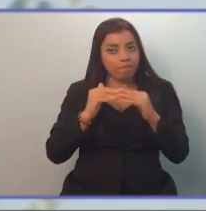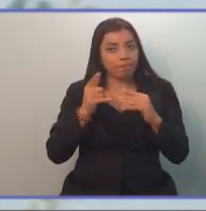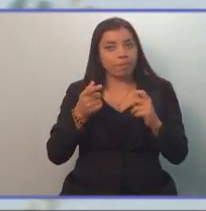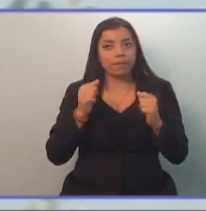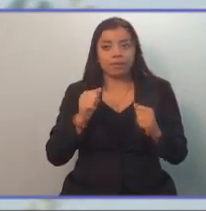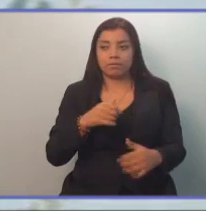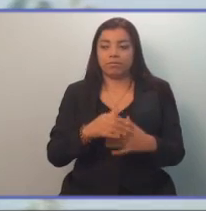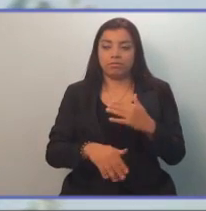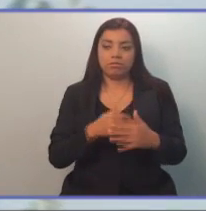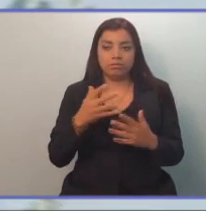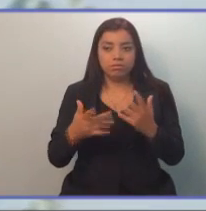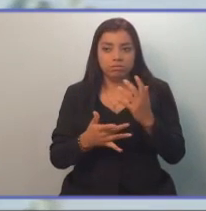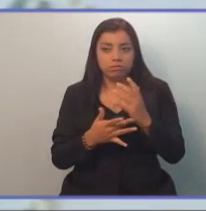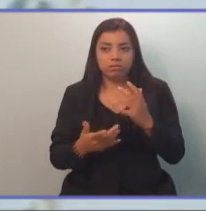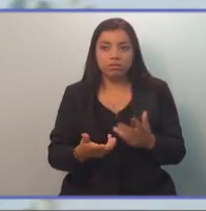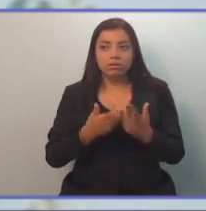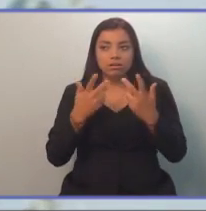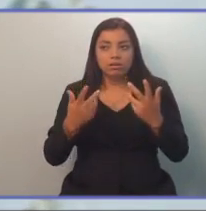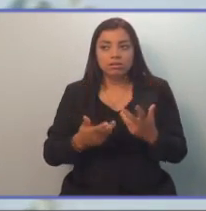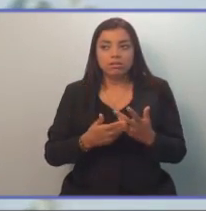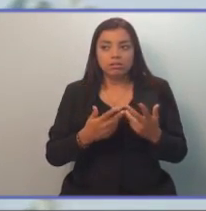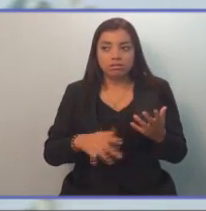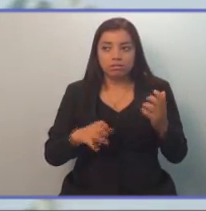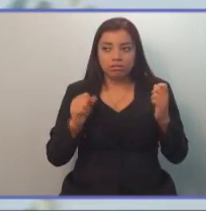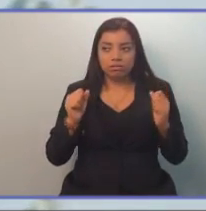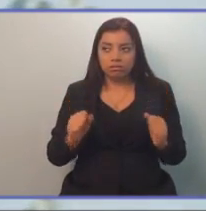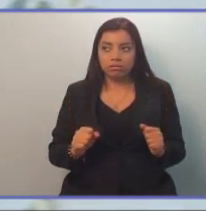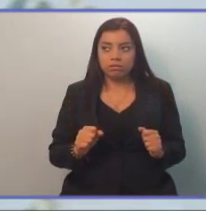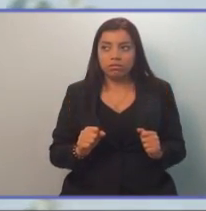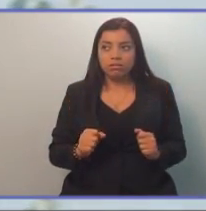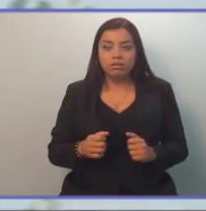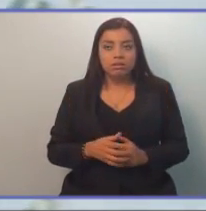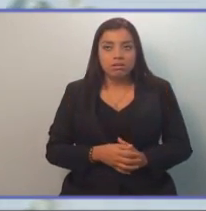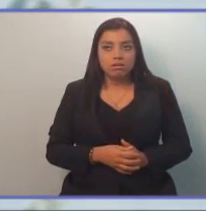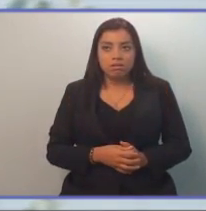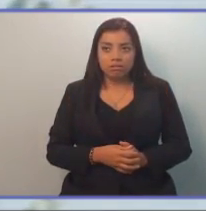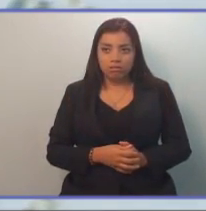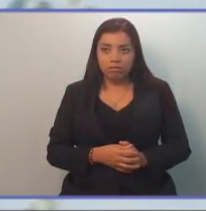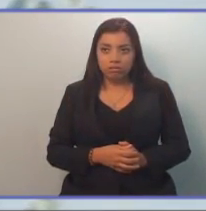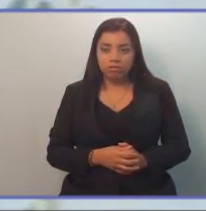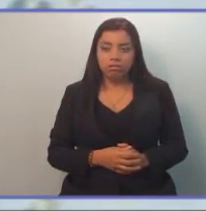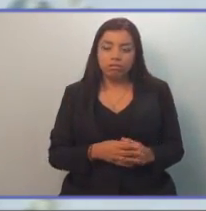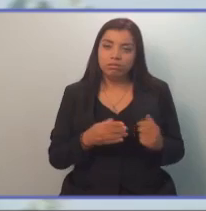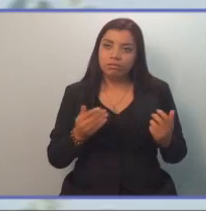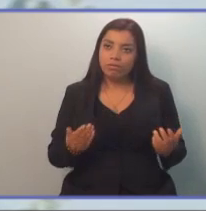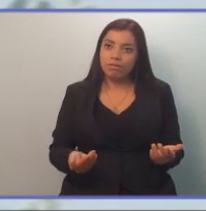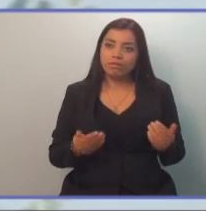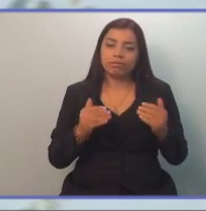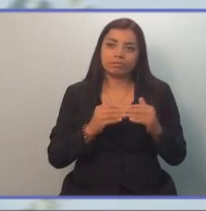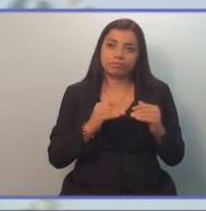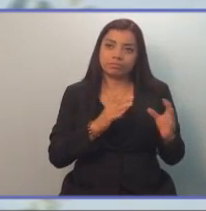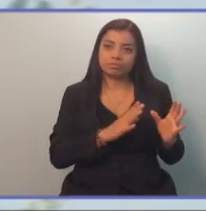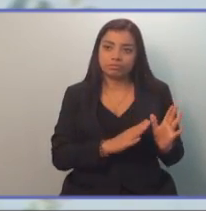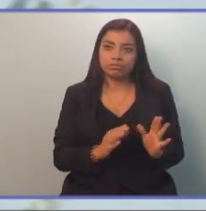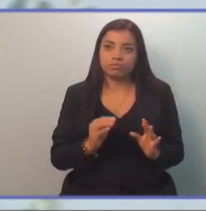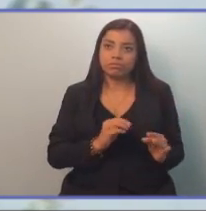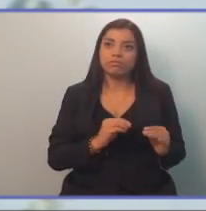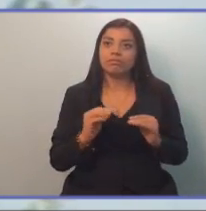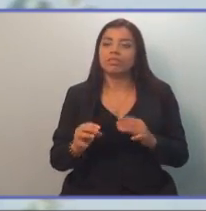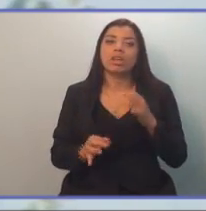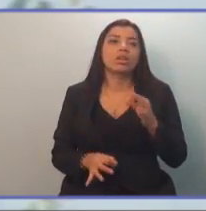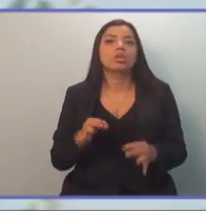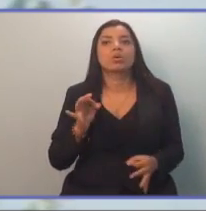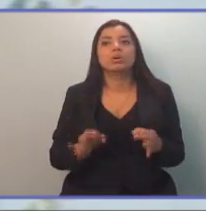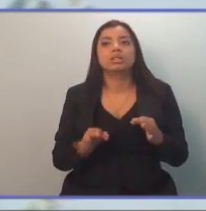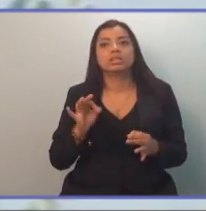estudios técnicos especializados que también tenía una alta carga laboral. También con la implementación de los